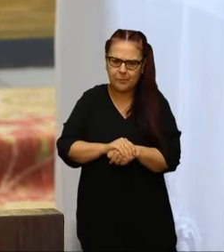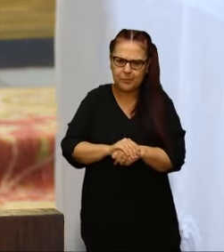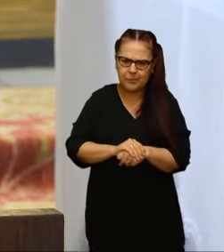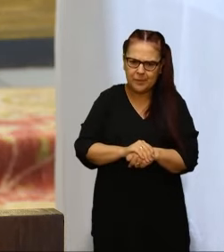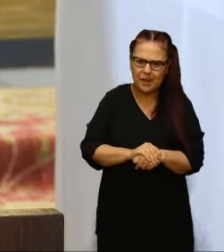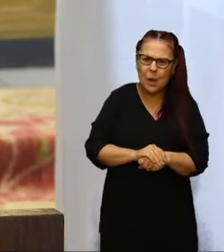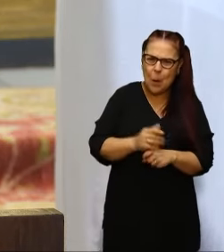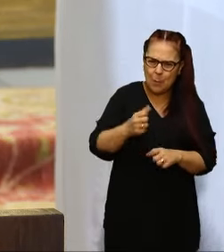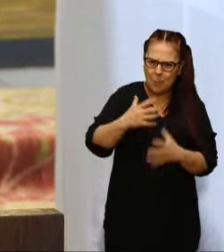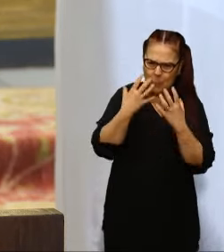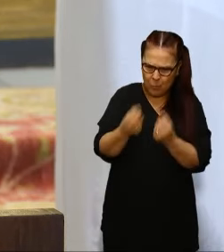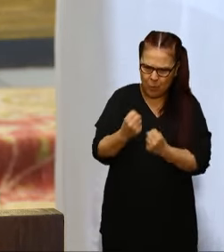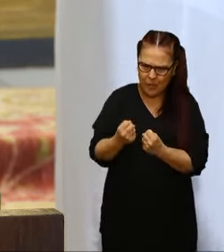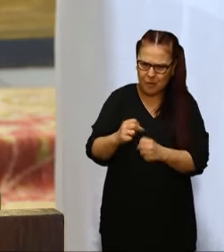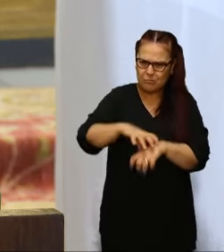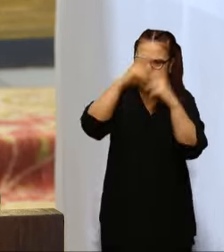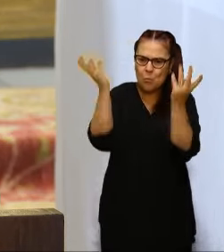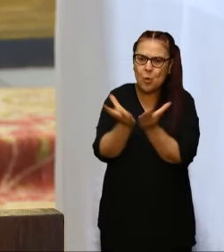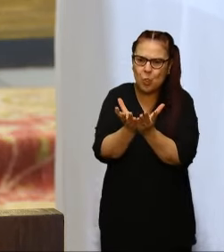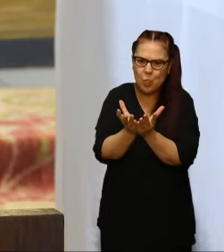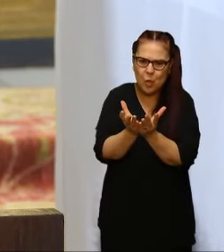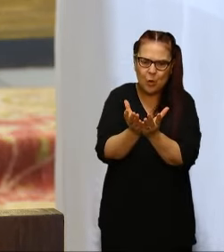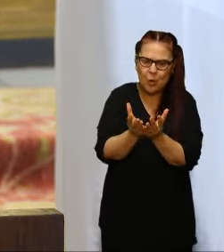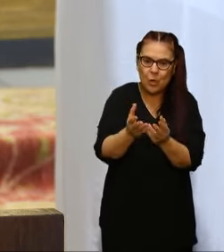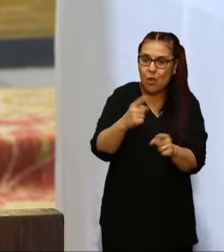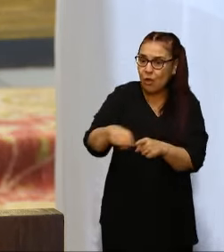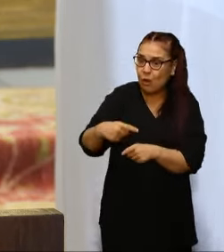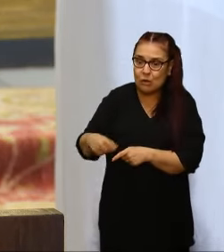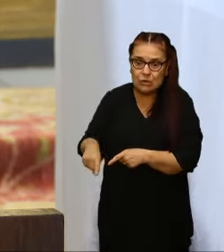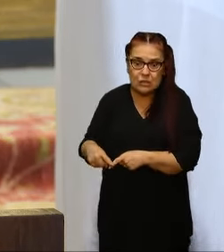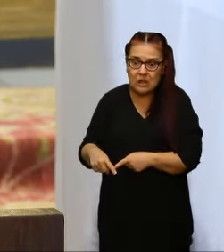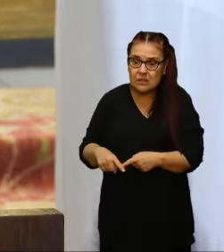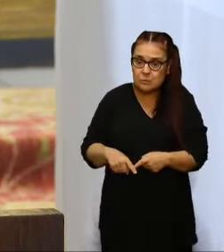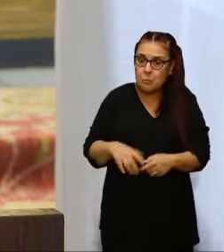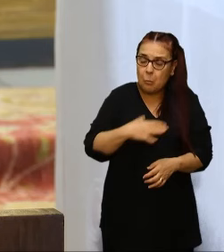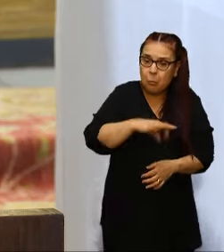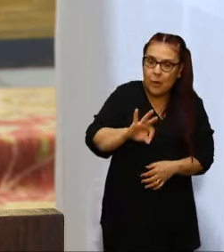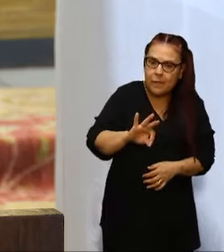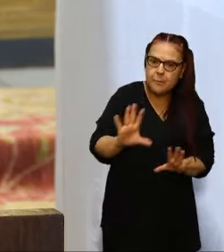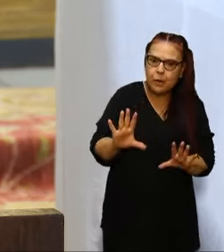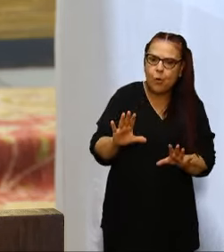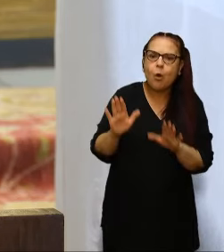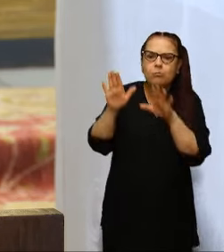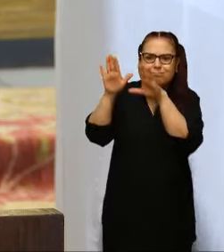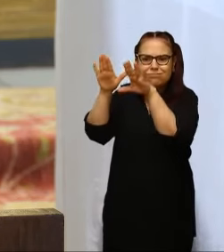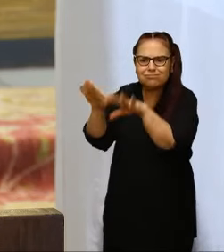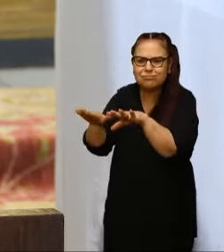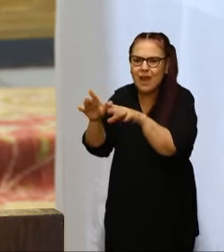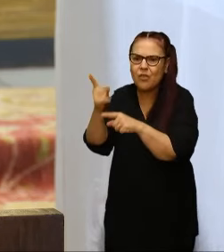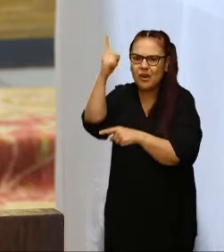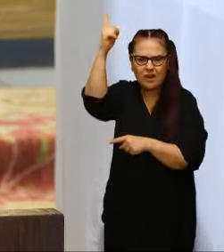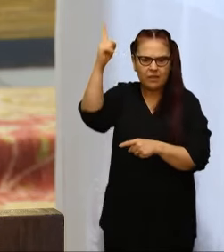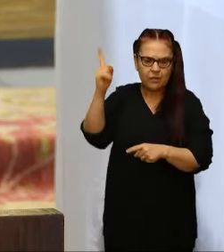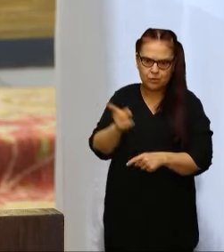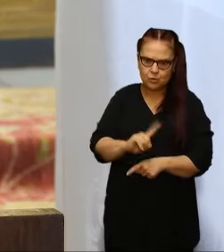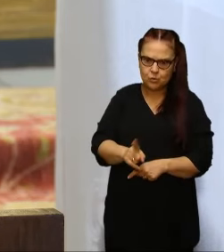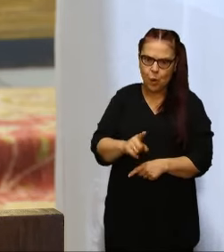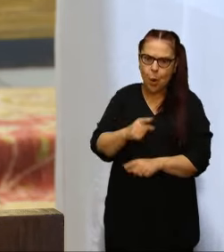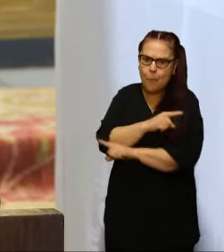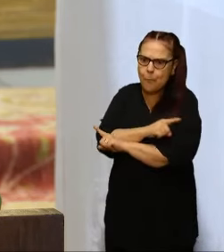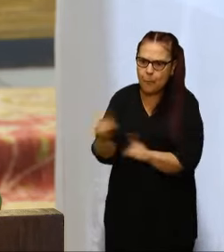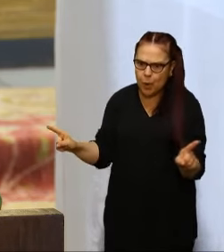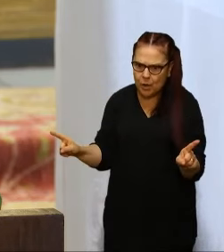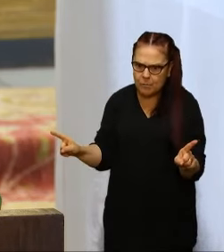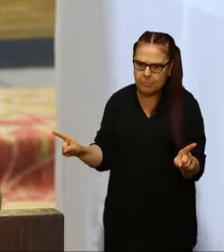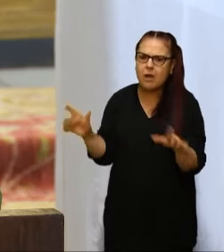mundanos. Se pueden hacer muchas cosas, cosas bonitas, pero no adorar a Dios. Hay una prohibición